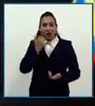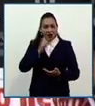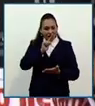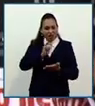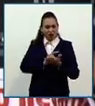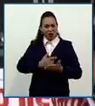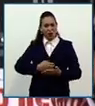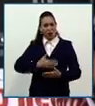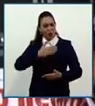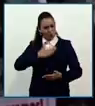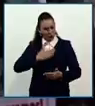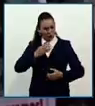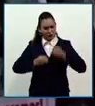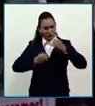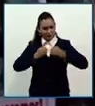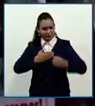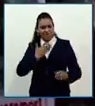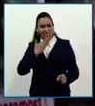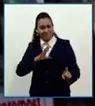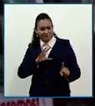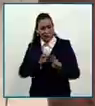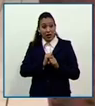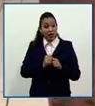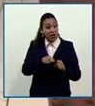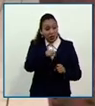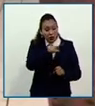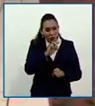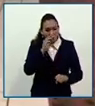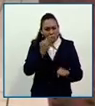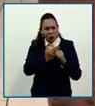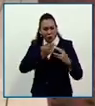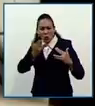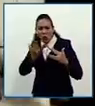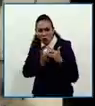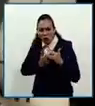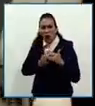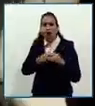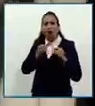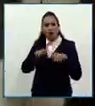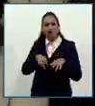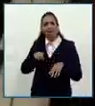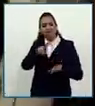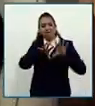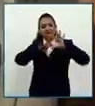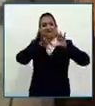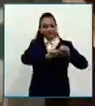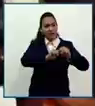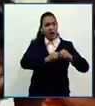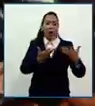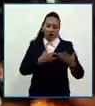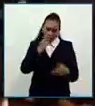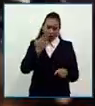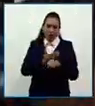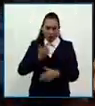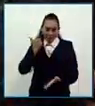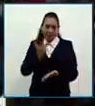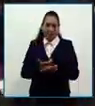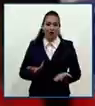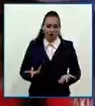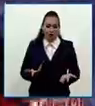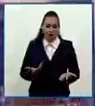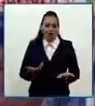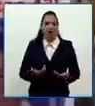y que se sancione a los responsables. Asimismo, ratificó su compromiso de acompañar a las familias y a las autoridades